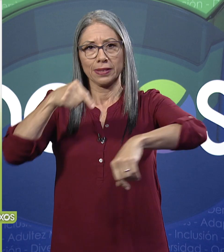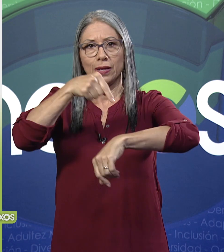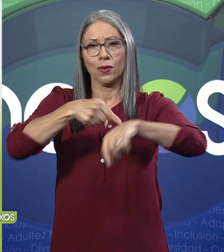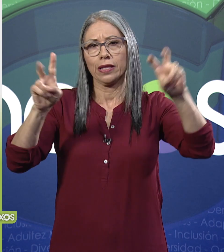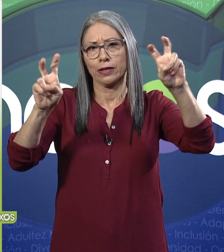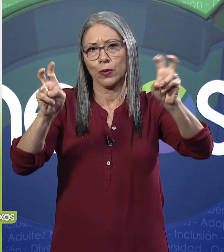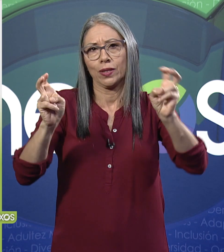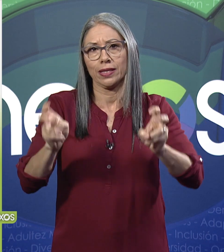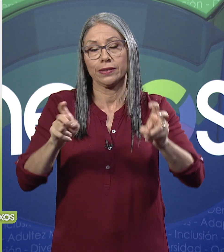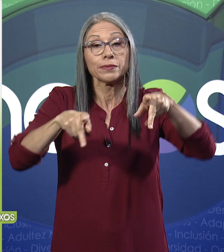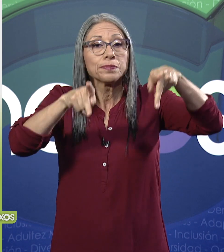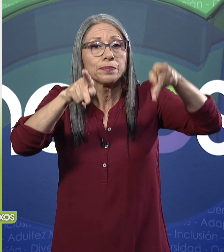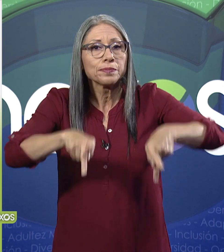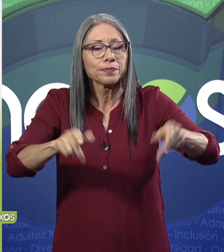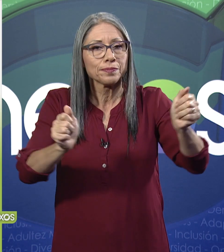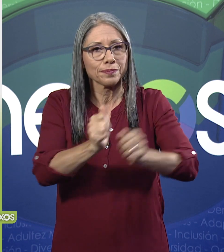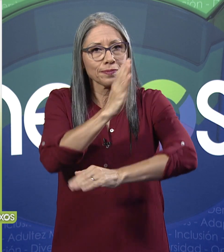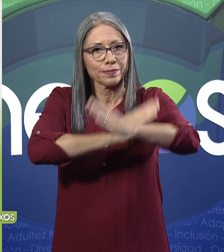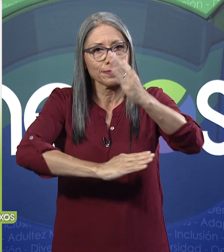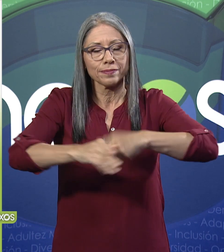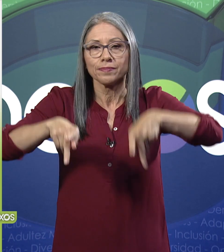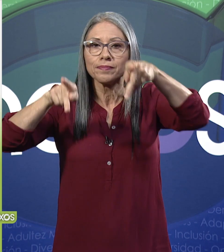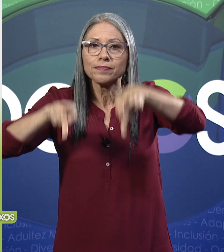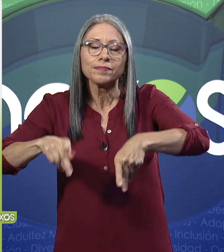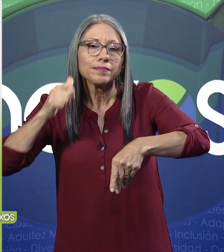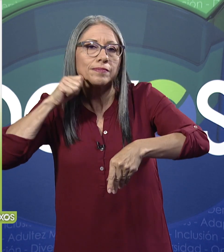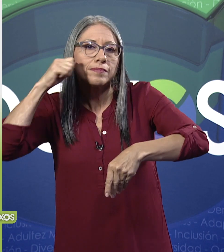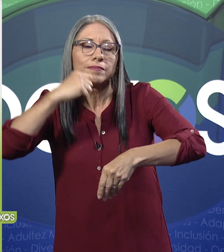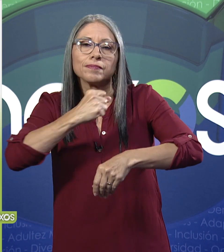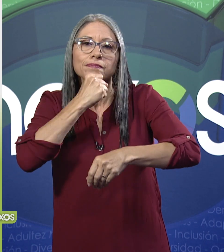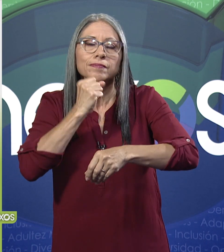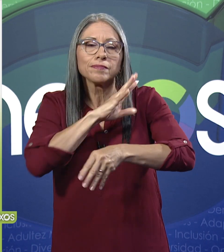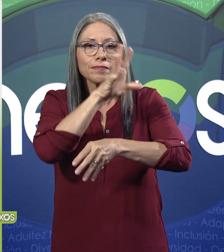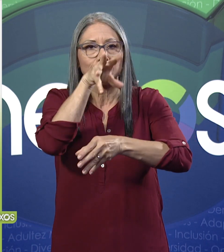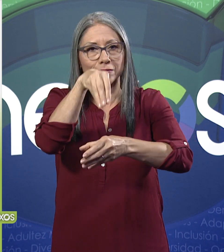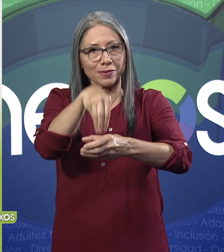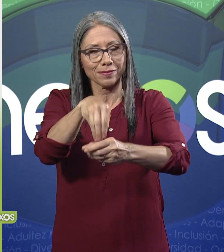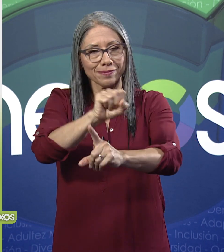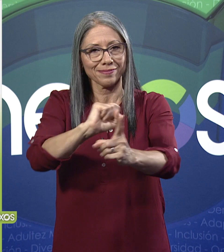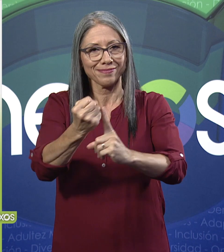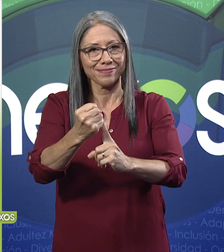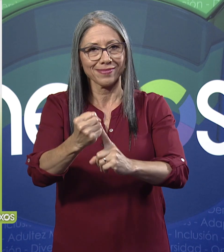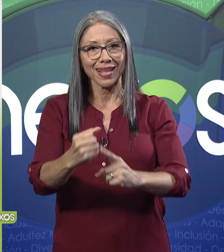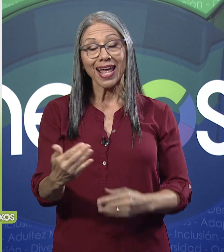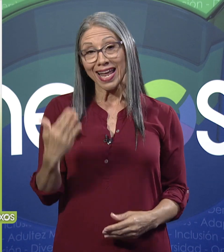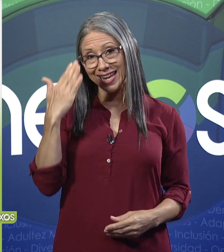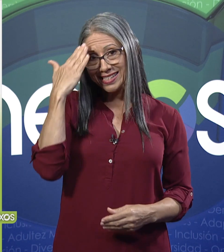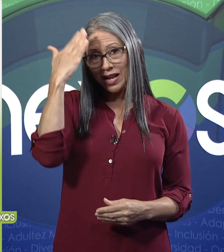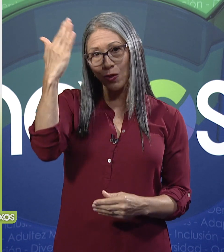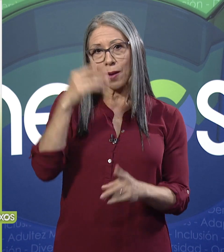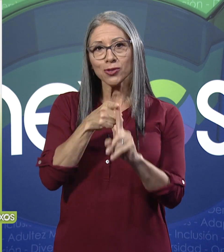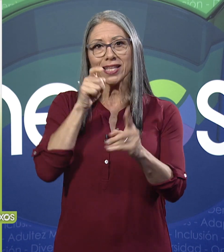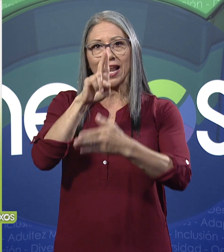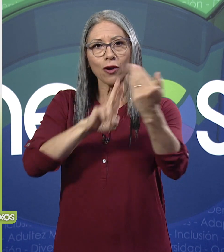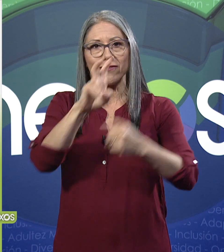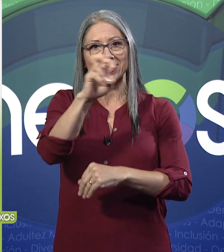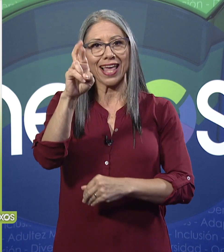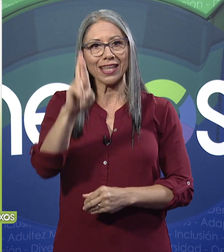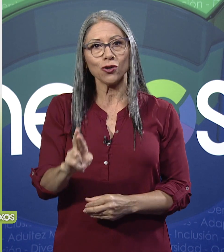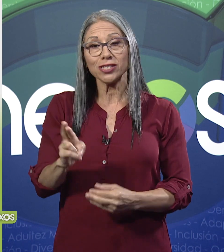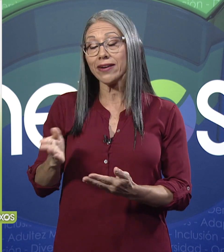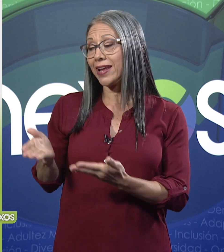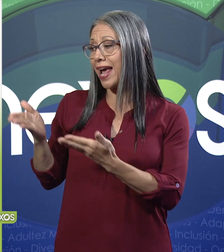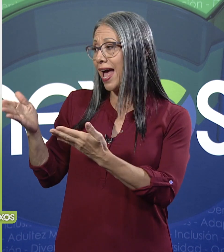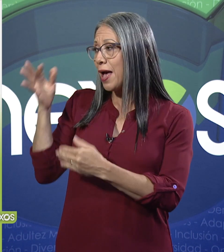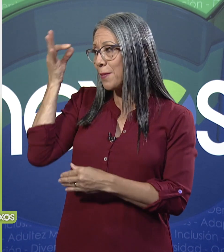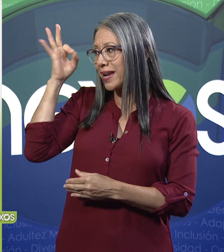de contenido sobre la inclusión de las personas con discapacidad y las personas adultas mayores. Les saludamos desde la Universidad